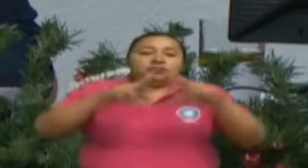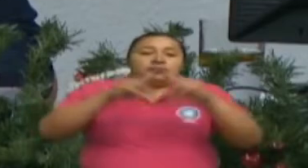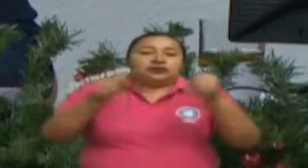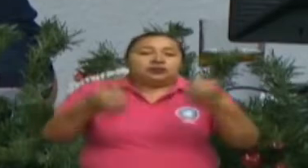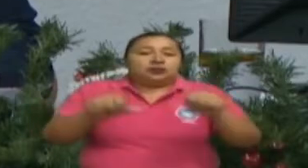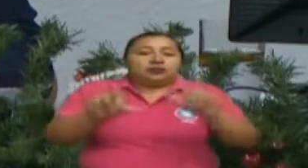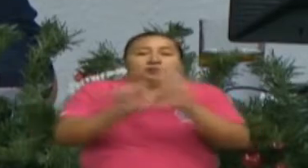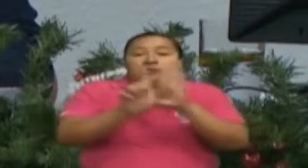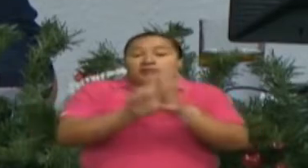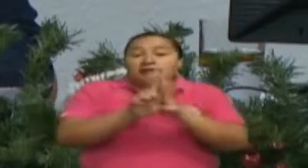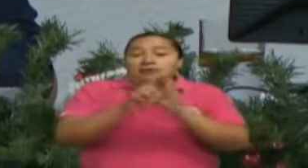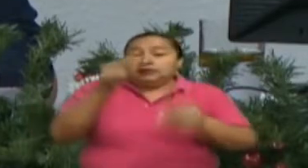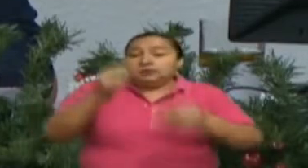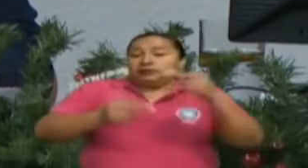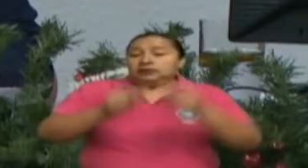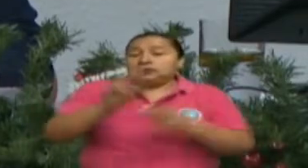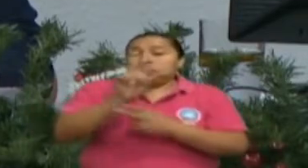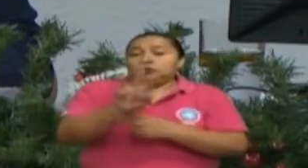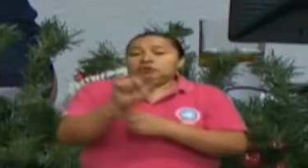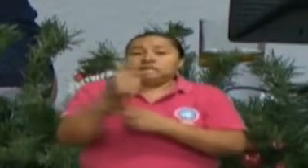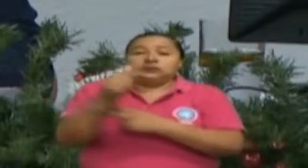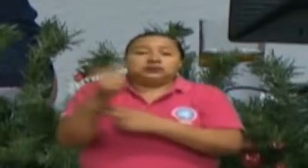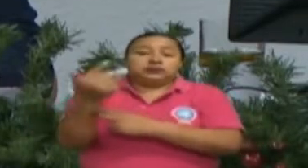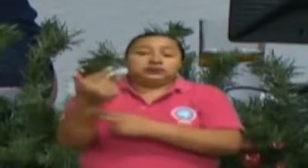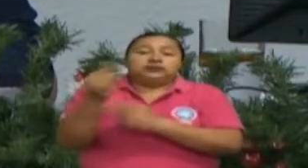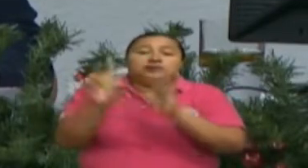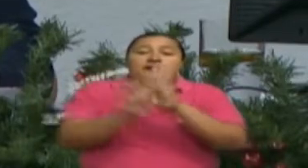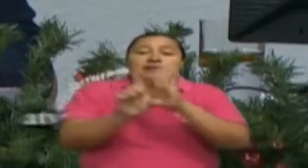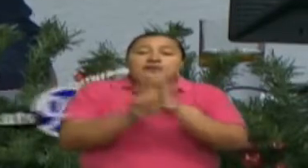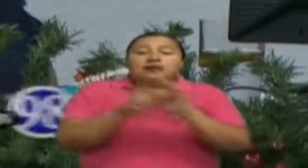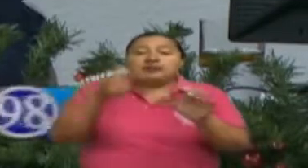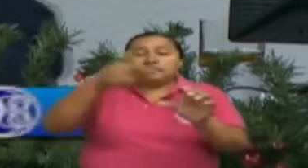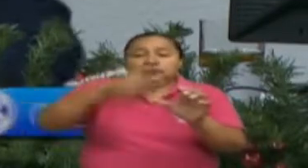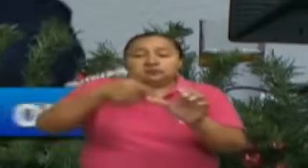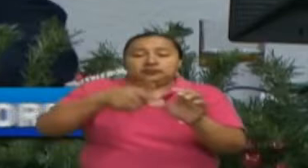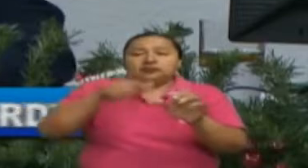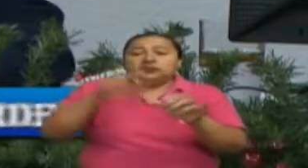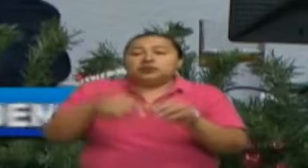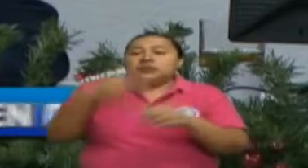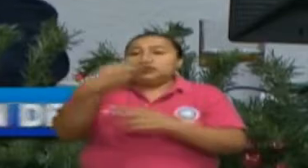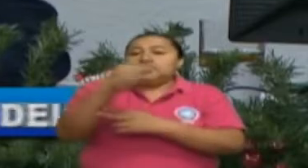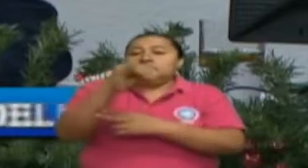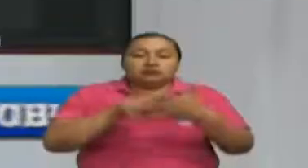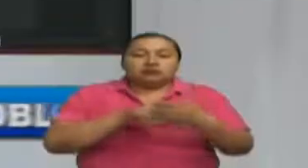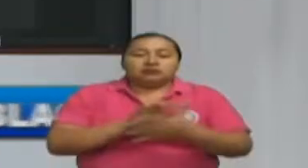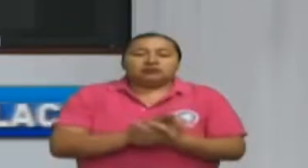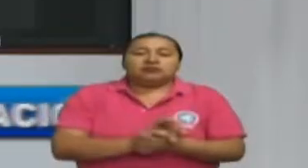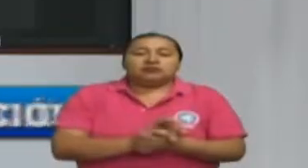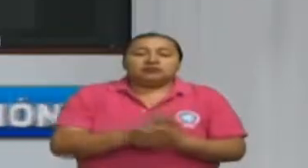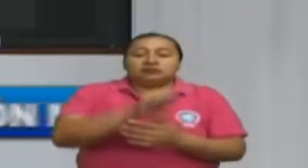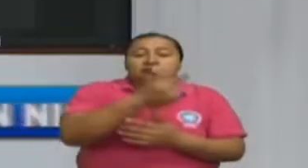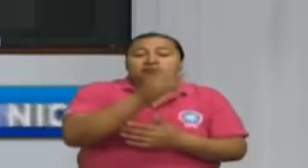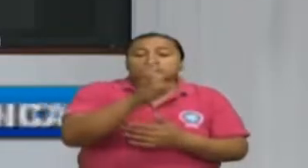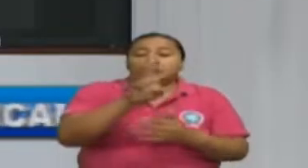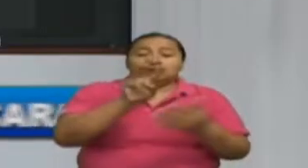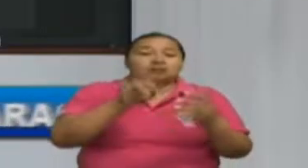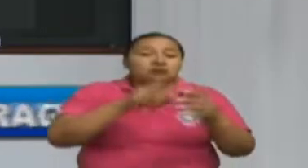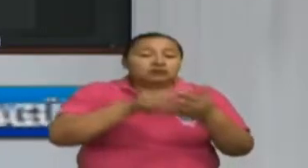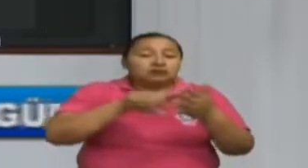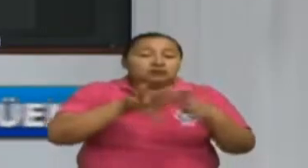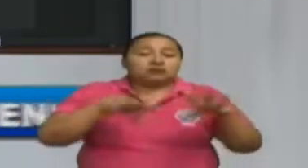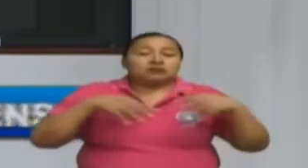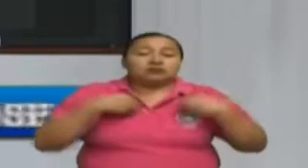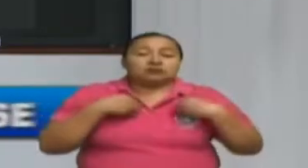la ley número 277, Ley de Suministro de Hidrocarburos. 73 votos